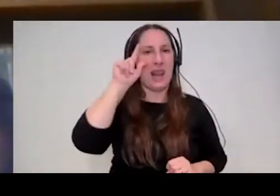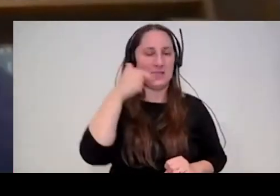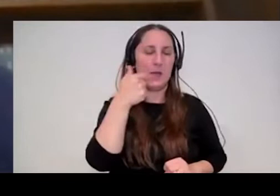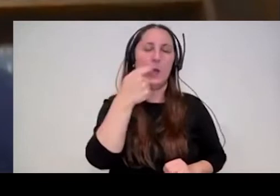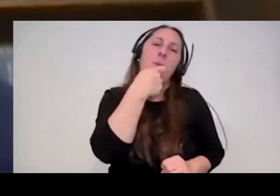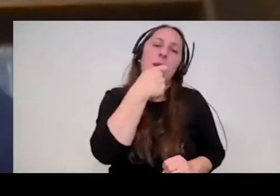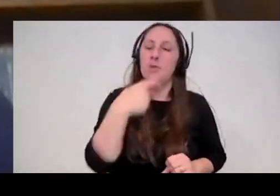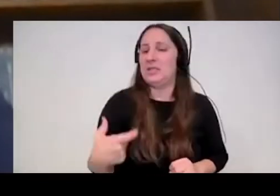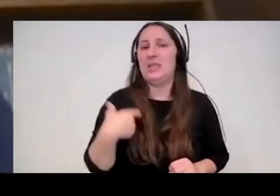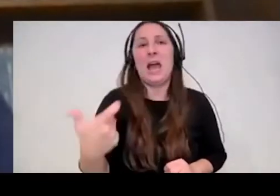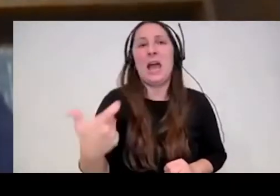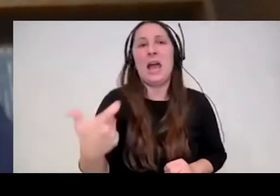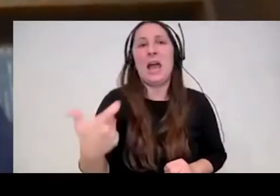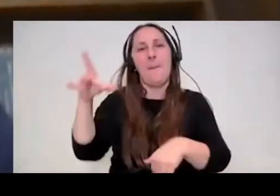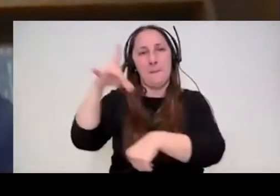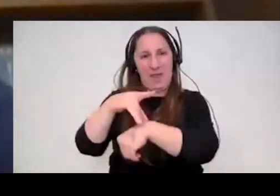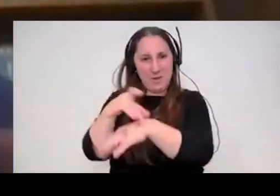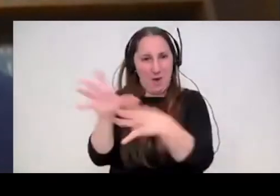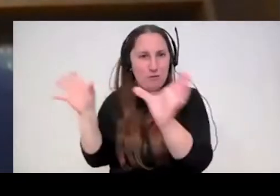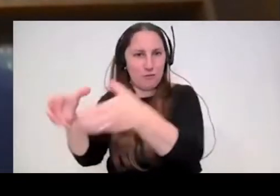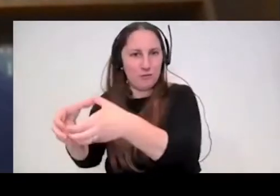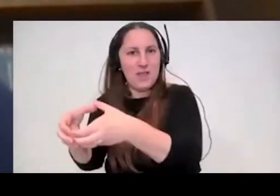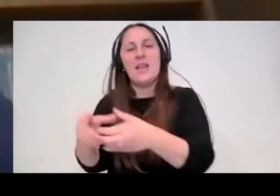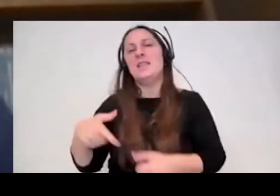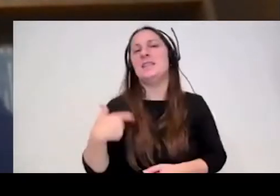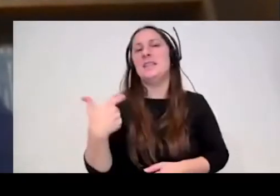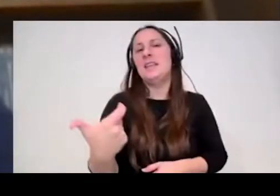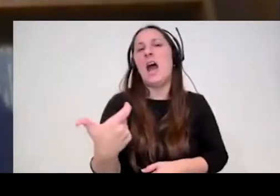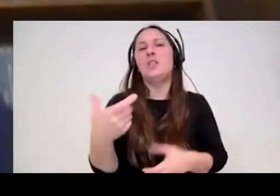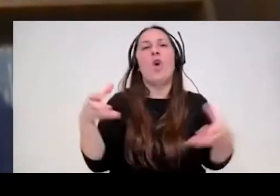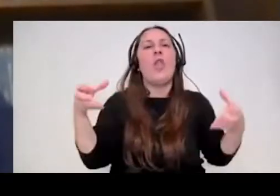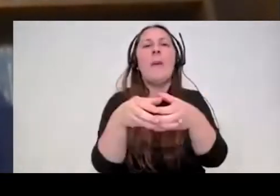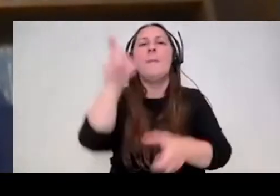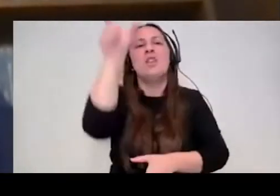de médicos o el sindicato de relojeros.